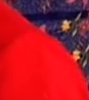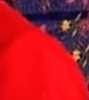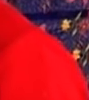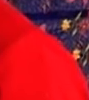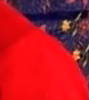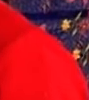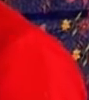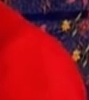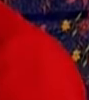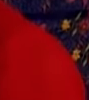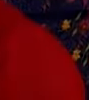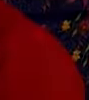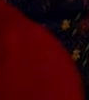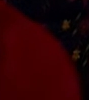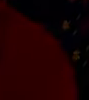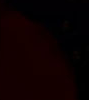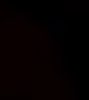tuyo.